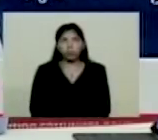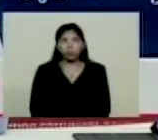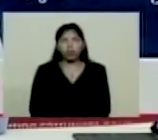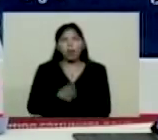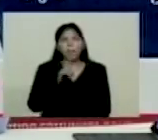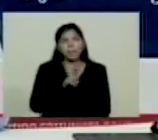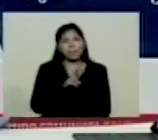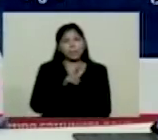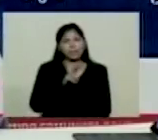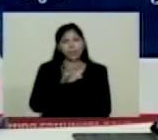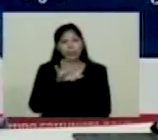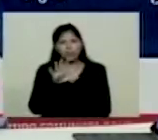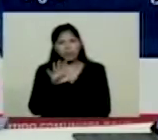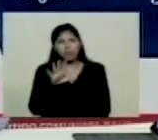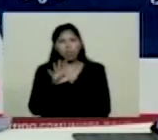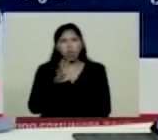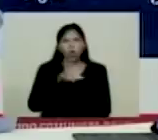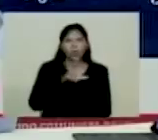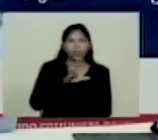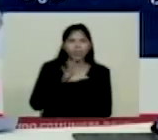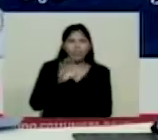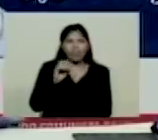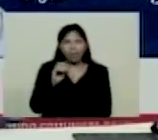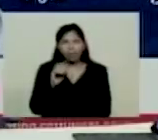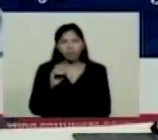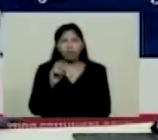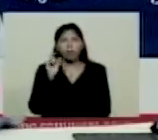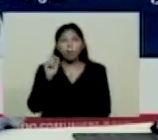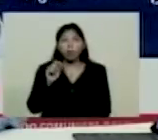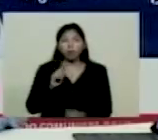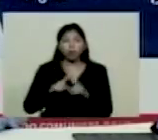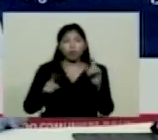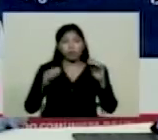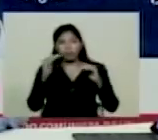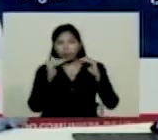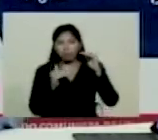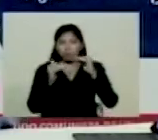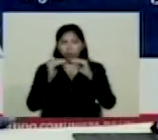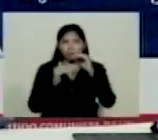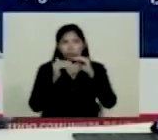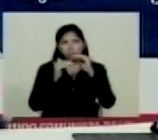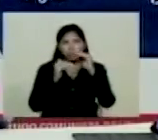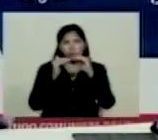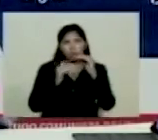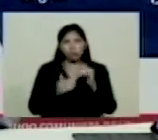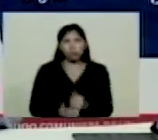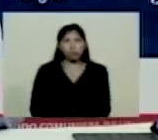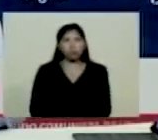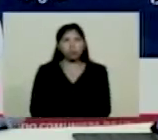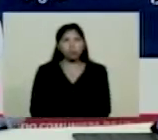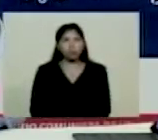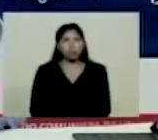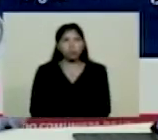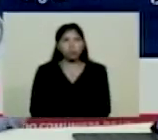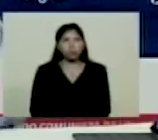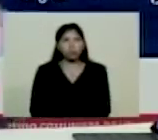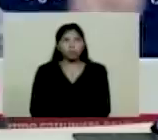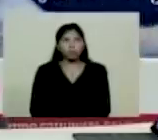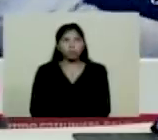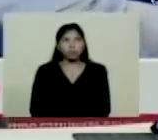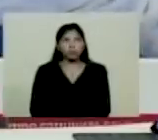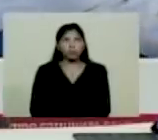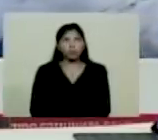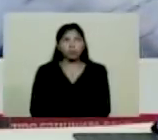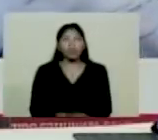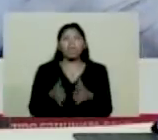25, 30 puntos de diferencia. Tenemos más de 10 estados con más de 15 puntos de diferencia. Es decir, una